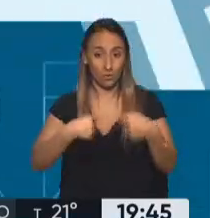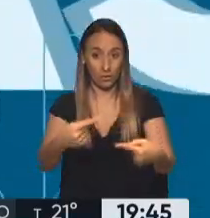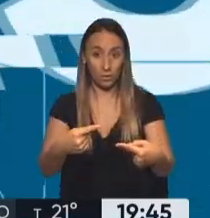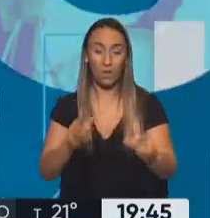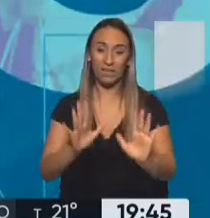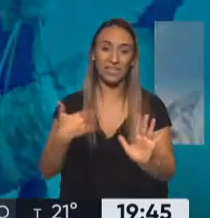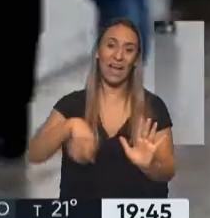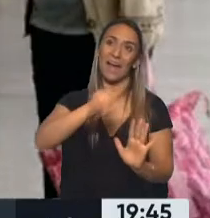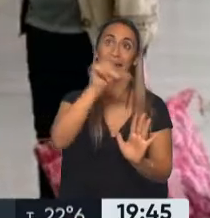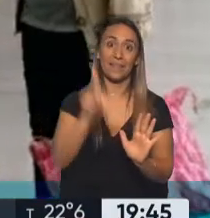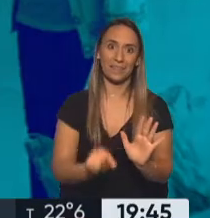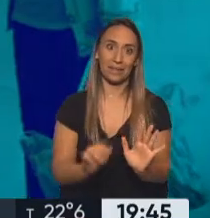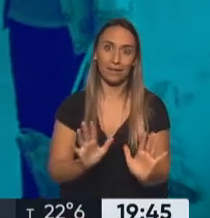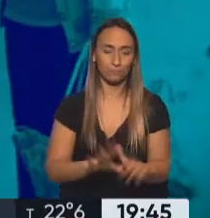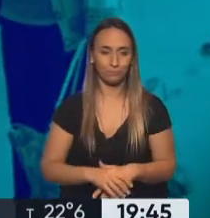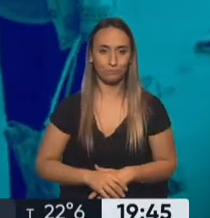en tailandia